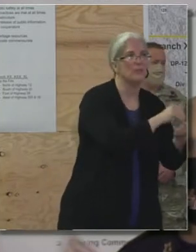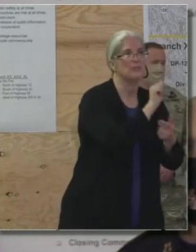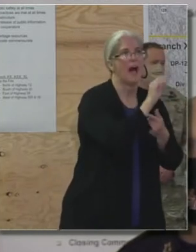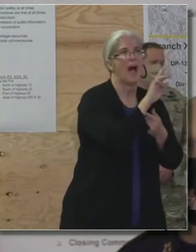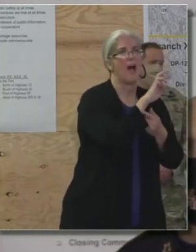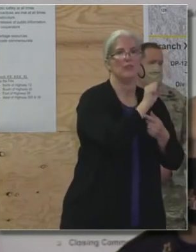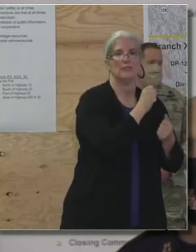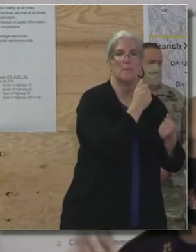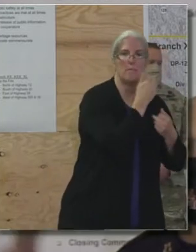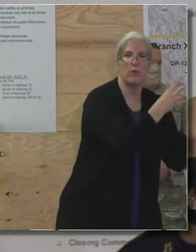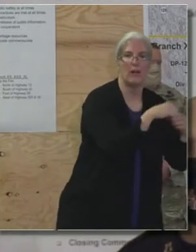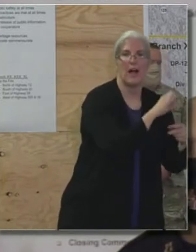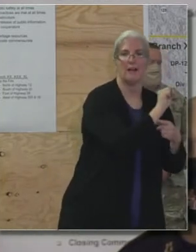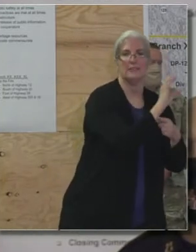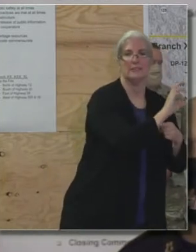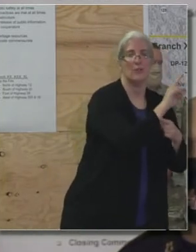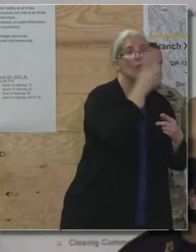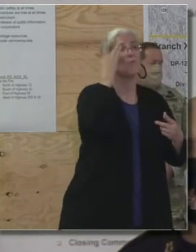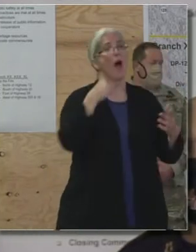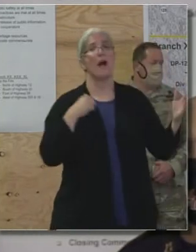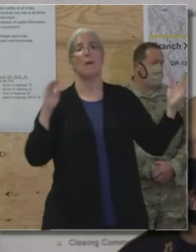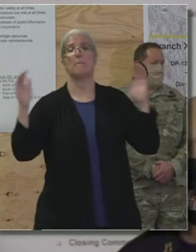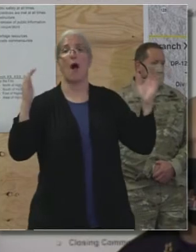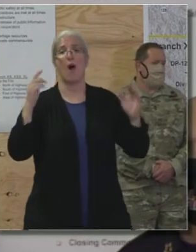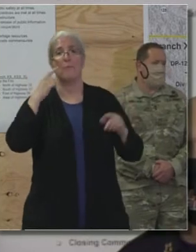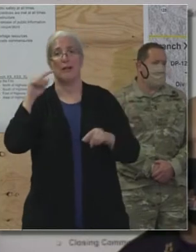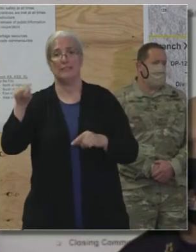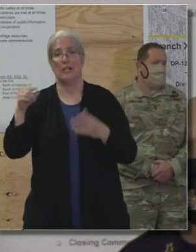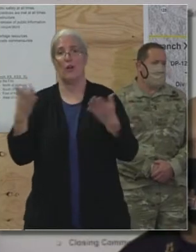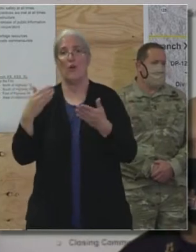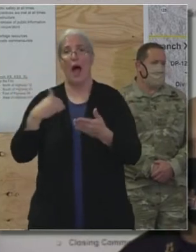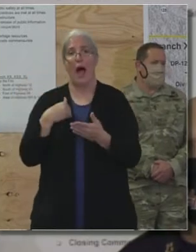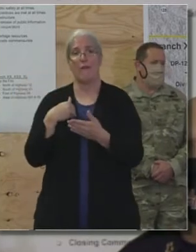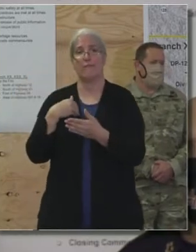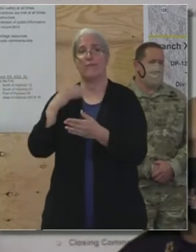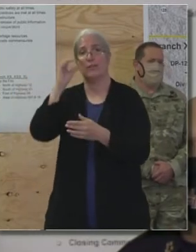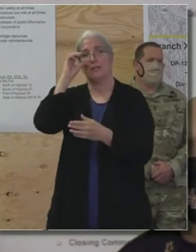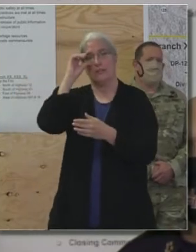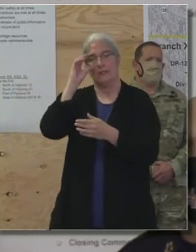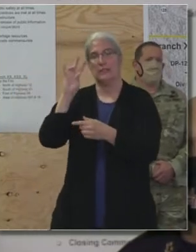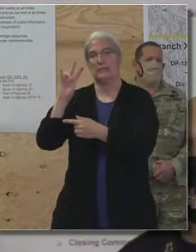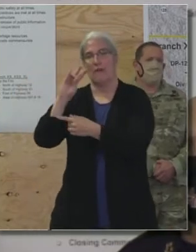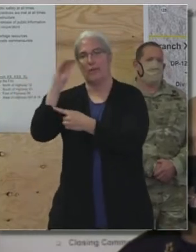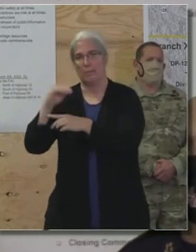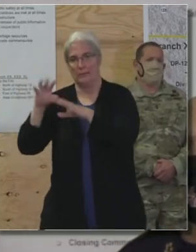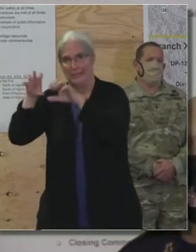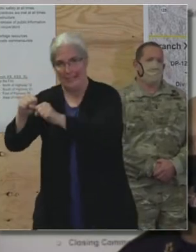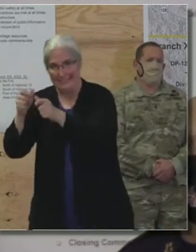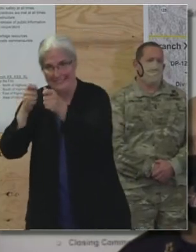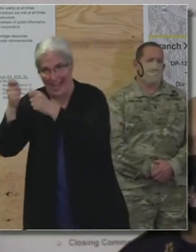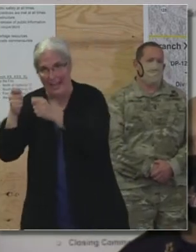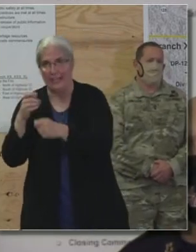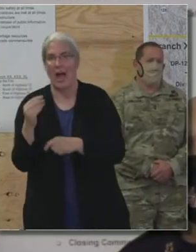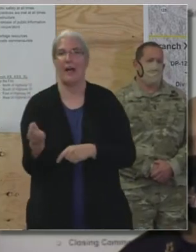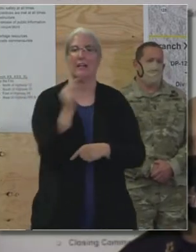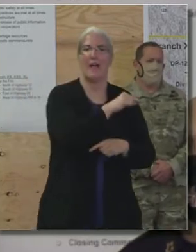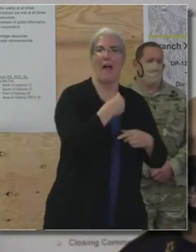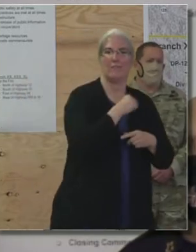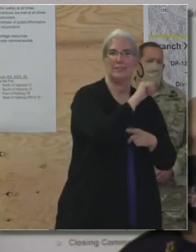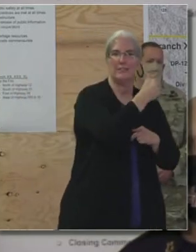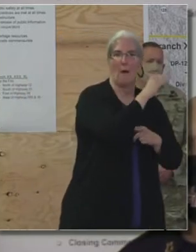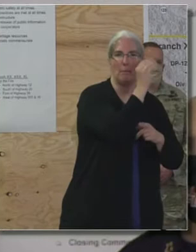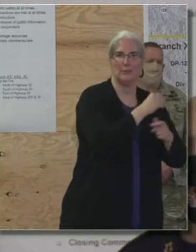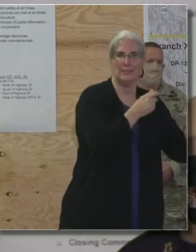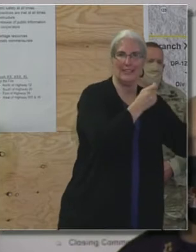distinguiendo estos dos contención de 7 por ciento a cada 10% allá es porque estos dos incendios representan dos